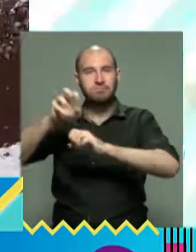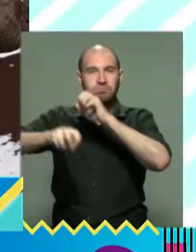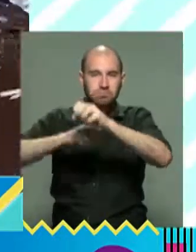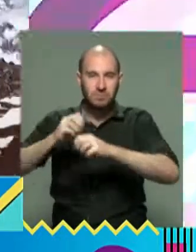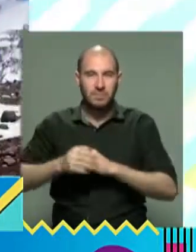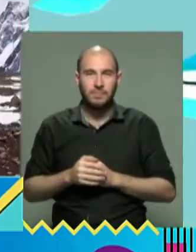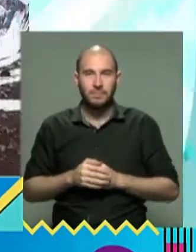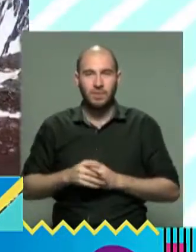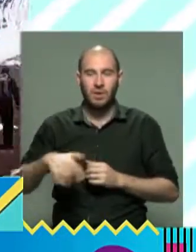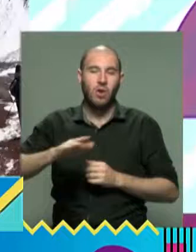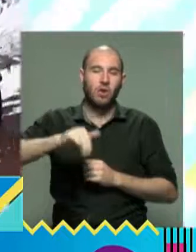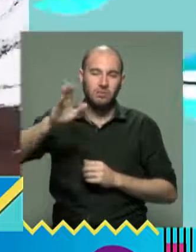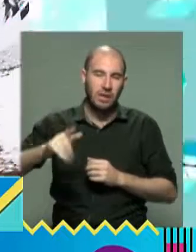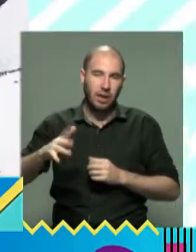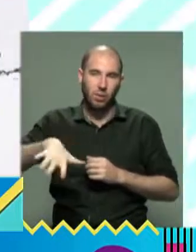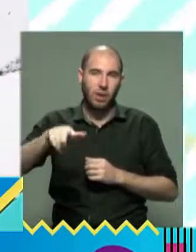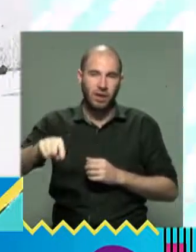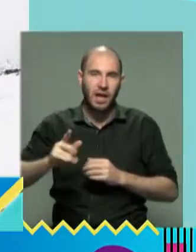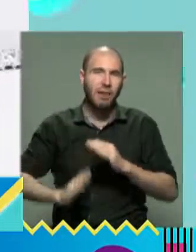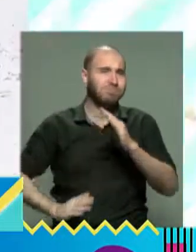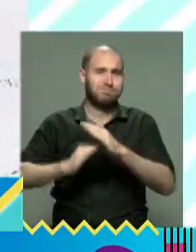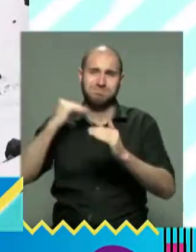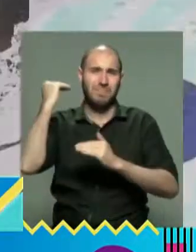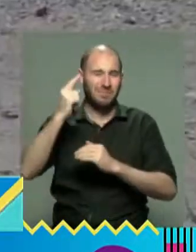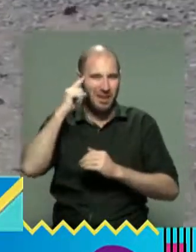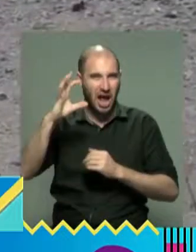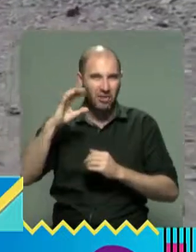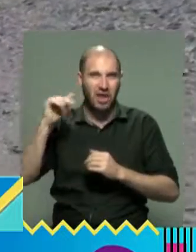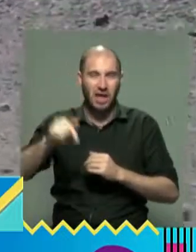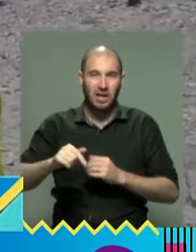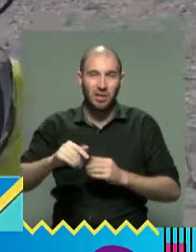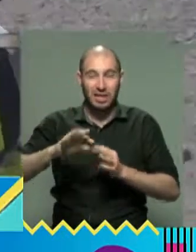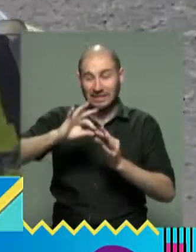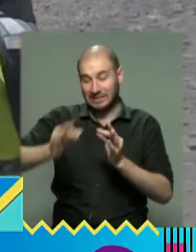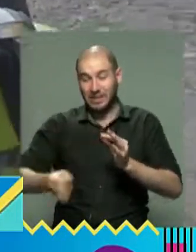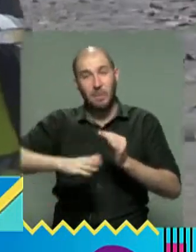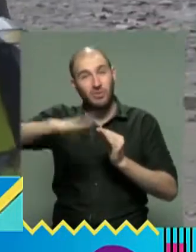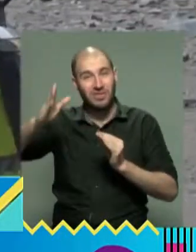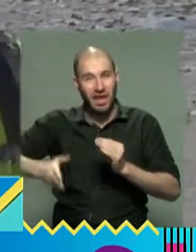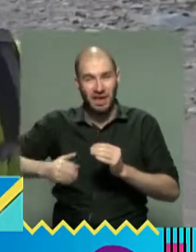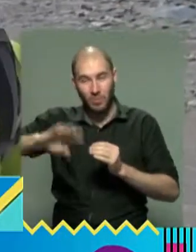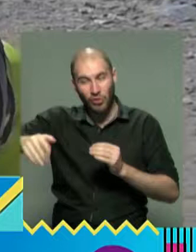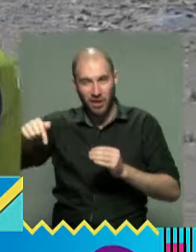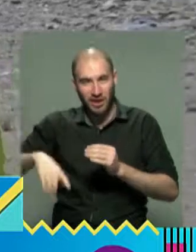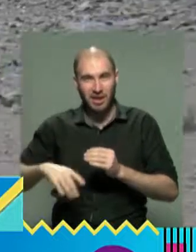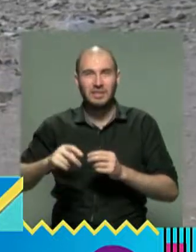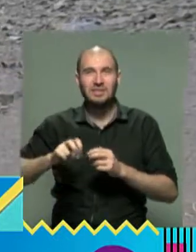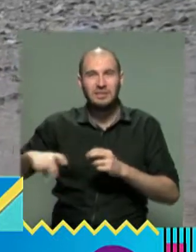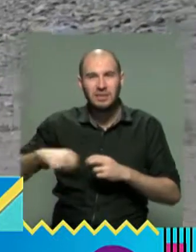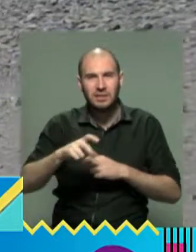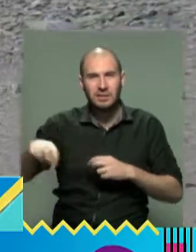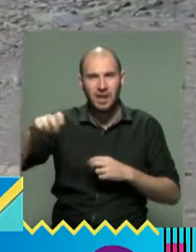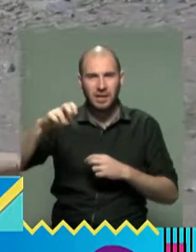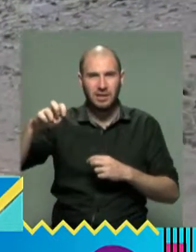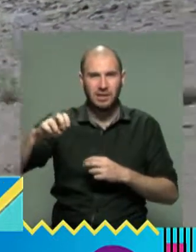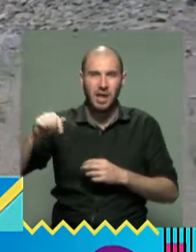alta lid o cerros más altos, porque recordemos que vivimos al pie de la cordillera de los Andes, entonces los trekking